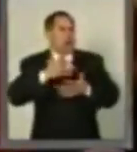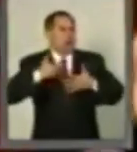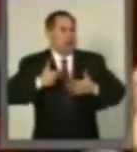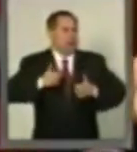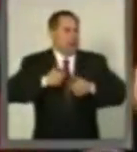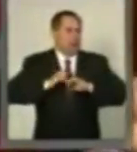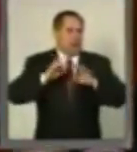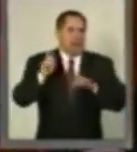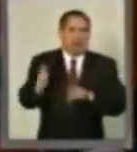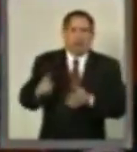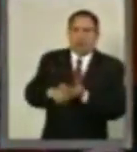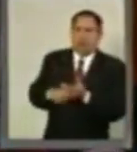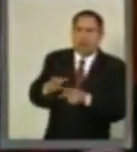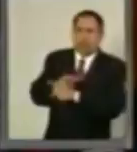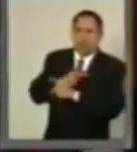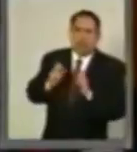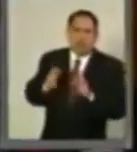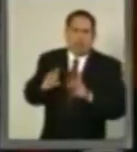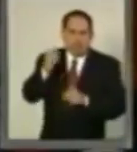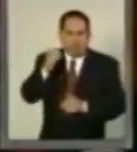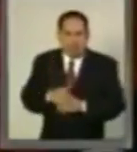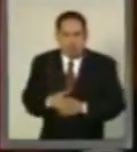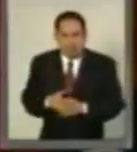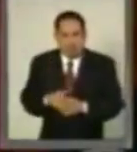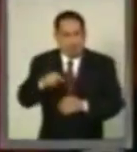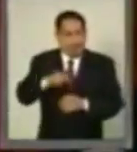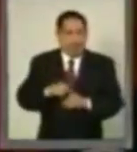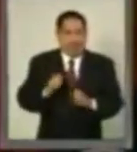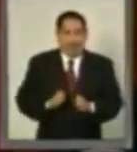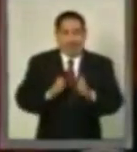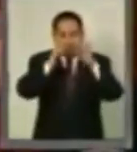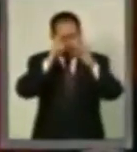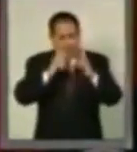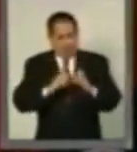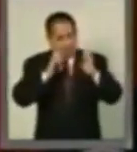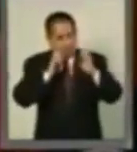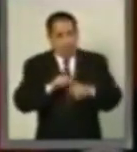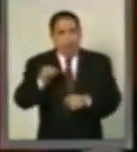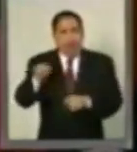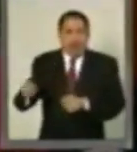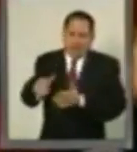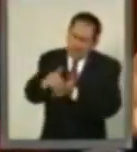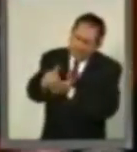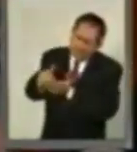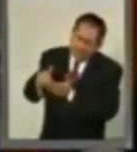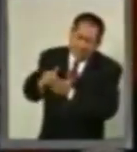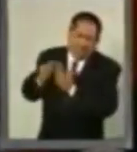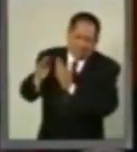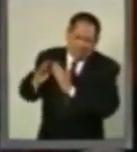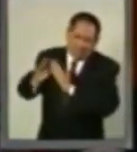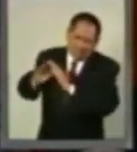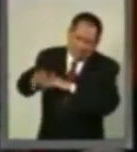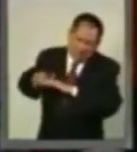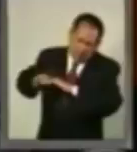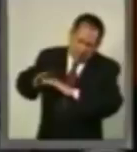que estaba pasando en el sur sureste. Porque aquí mientras se cayeron edificios, departamentos, allá se cayeron miles y miles de viviendas.